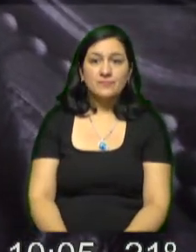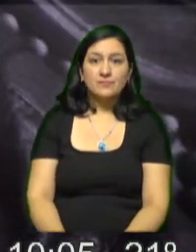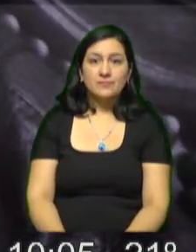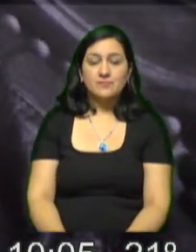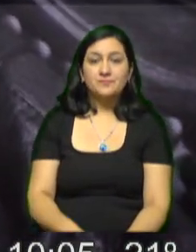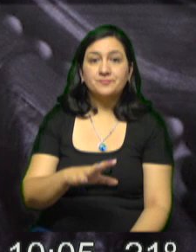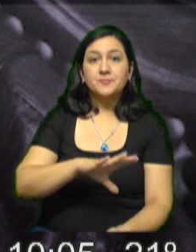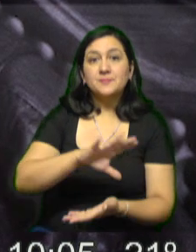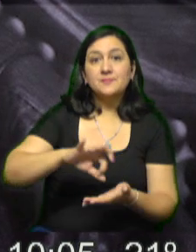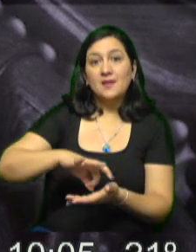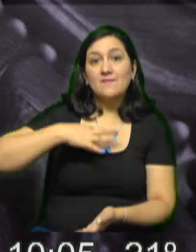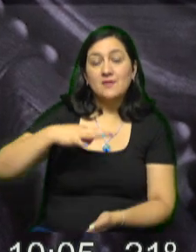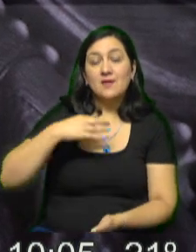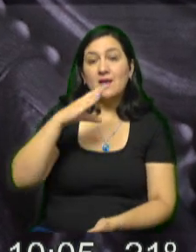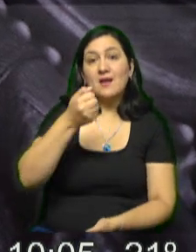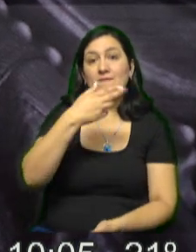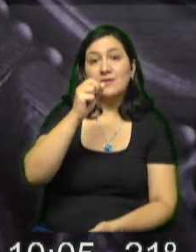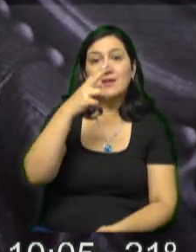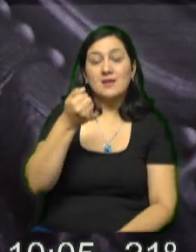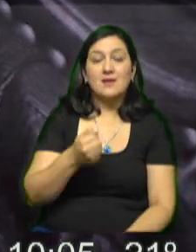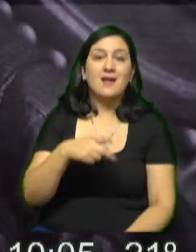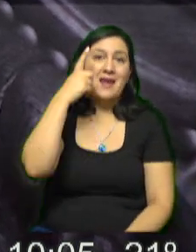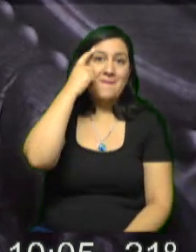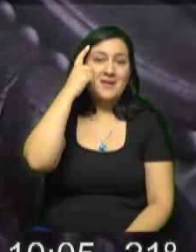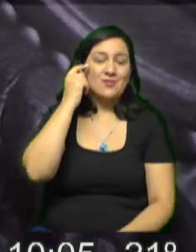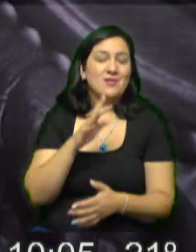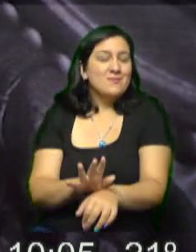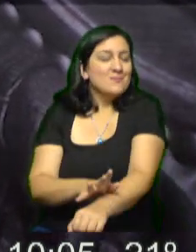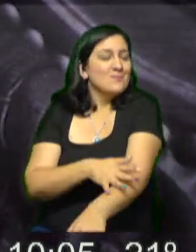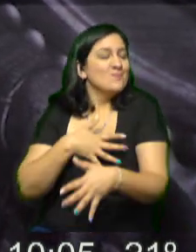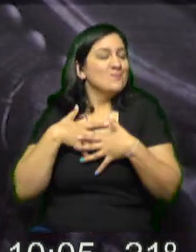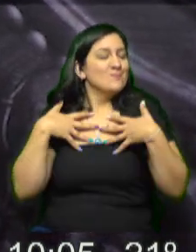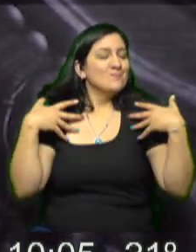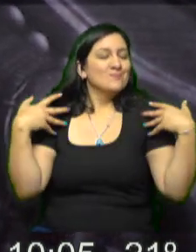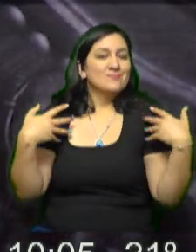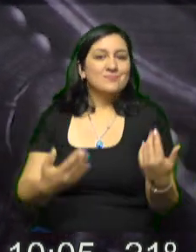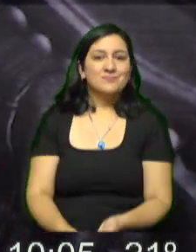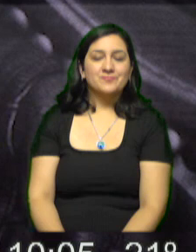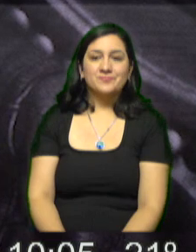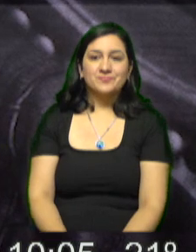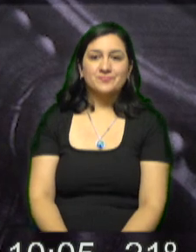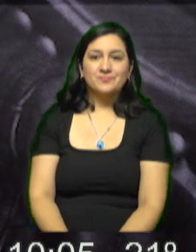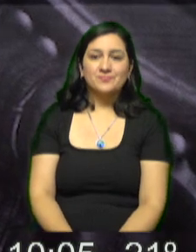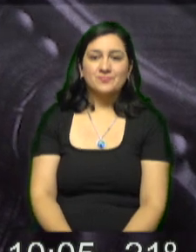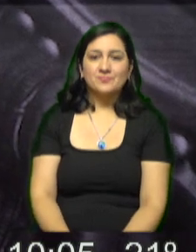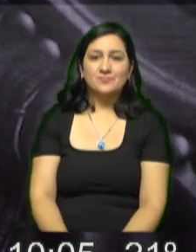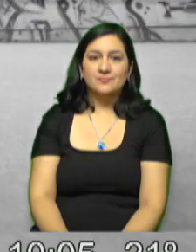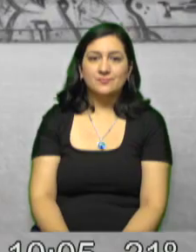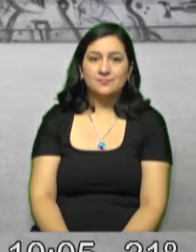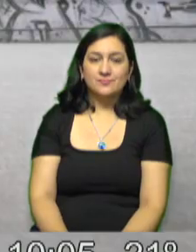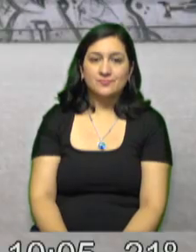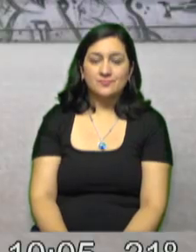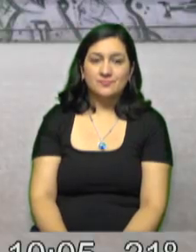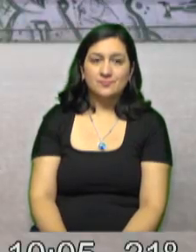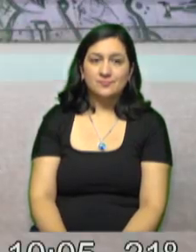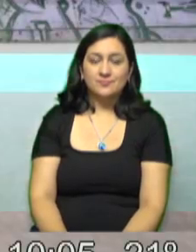En Ciudad Viva, Fernando Cabrera, el experto de la emoción. Llegó el experto de la emoción, trajo su canción como emblema.